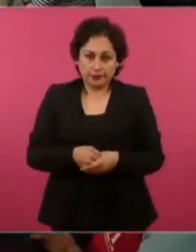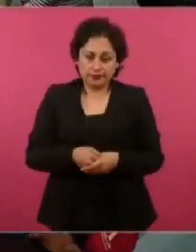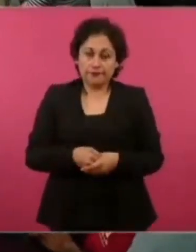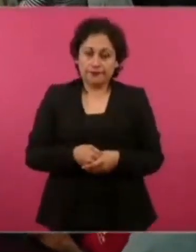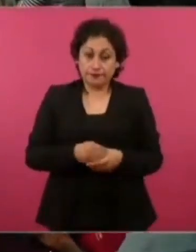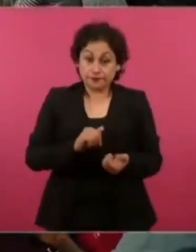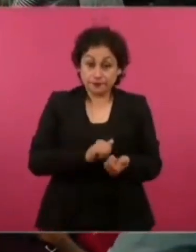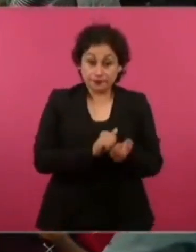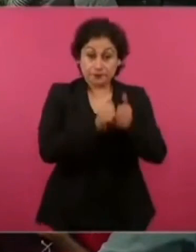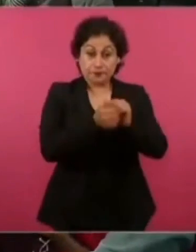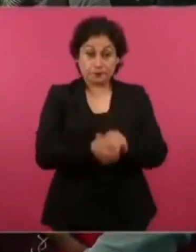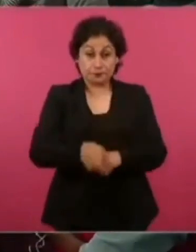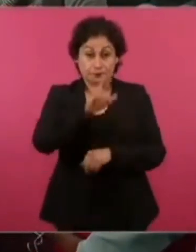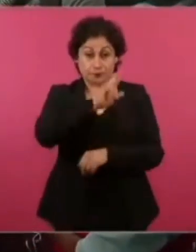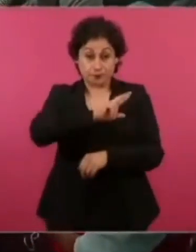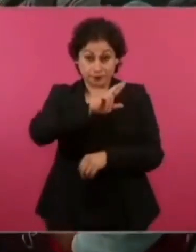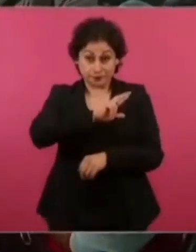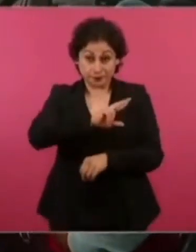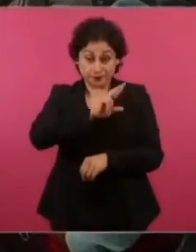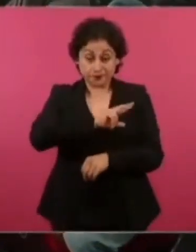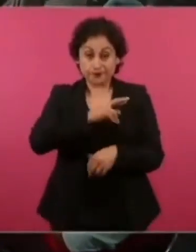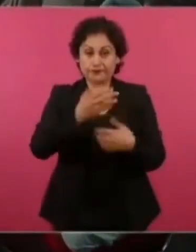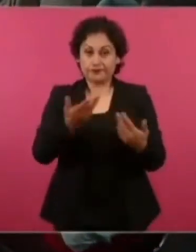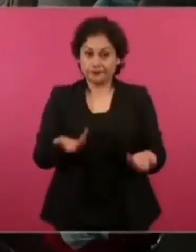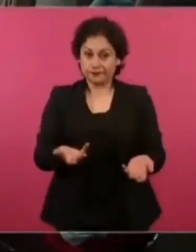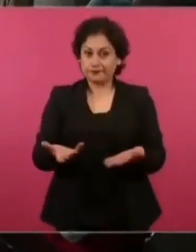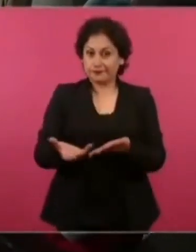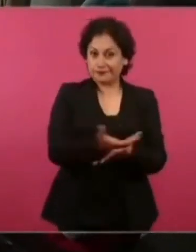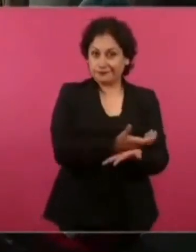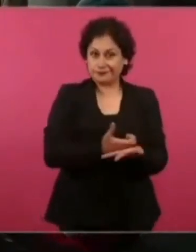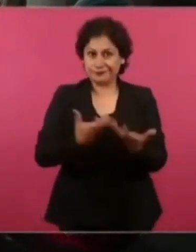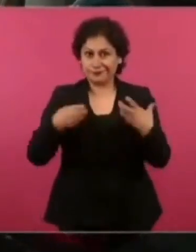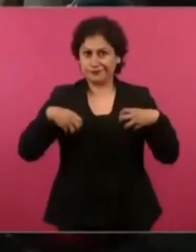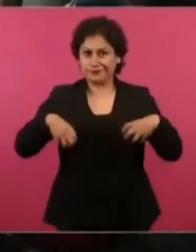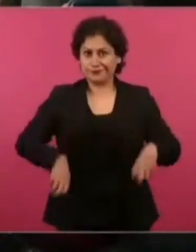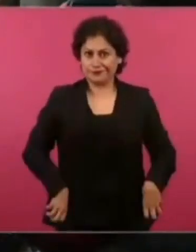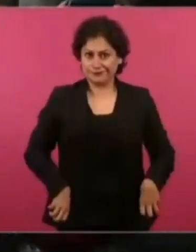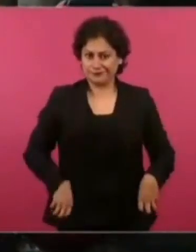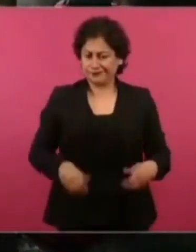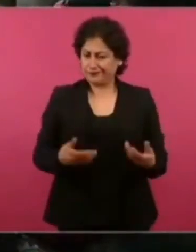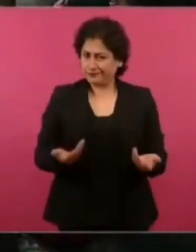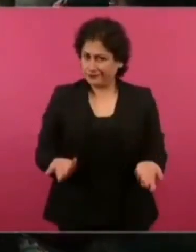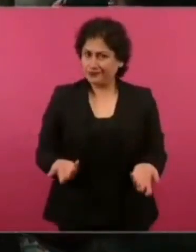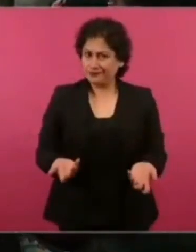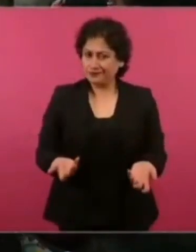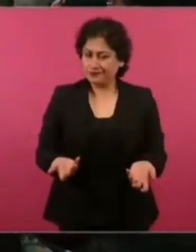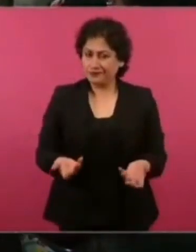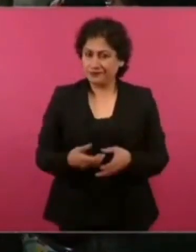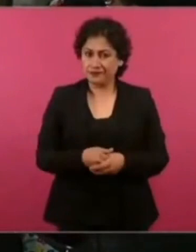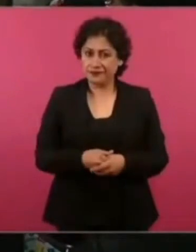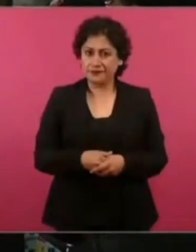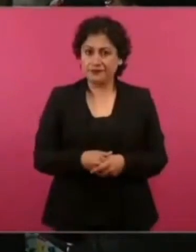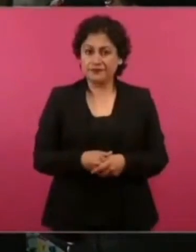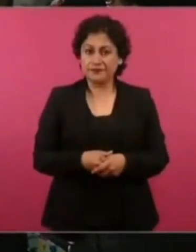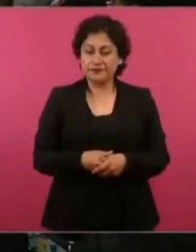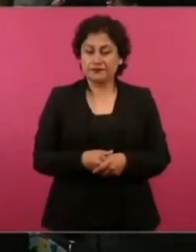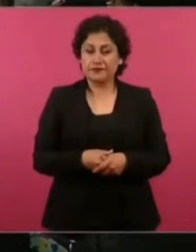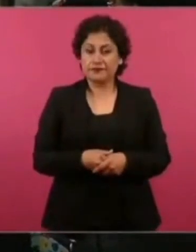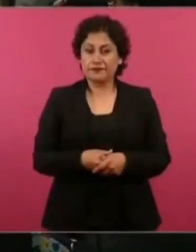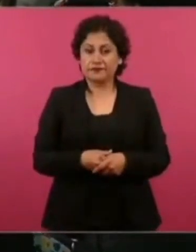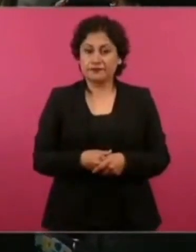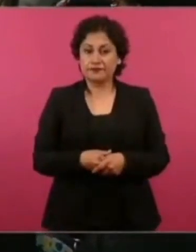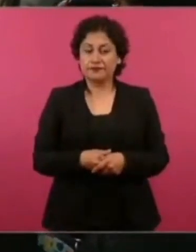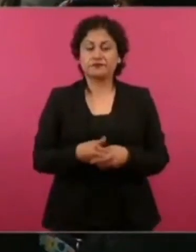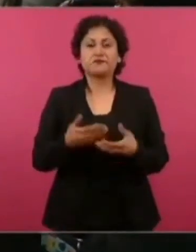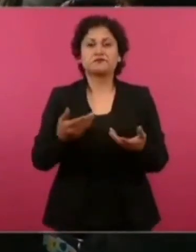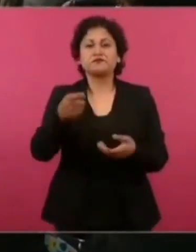todo lo que obtuvieron, porque si ustedes ven la justificación de